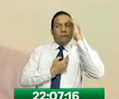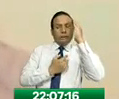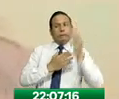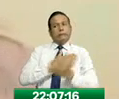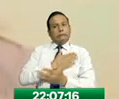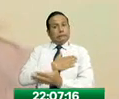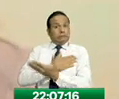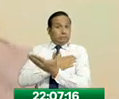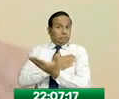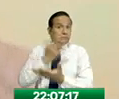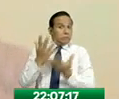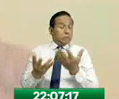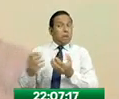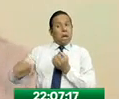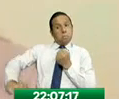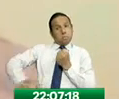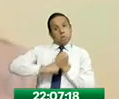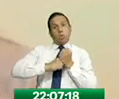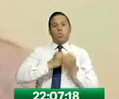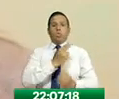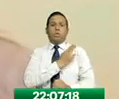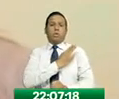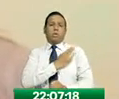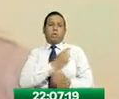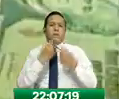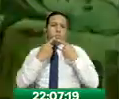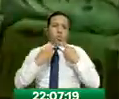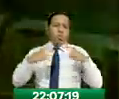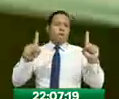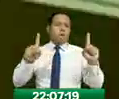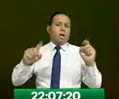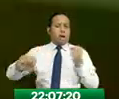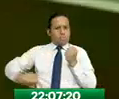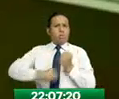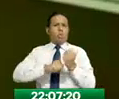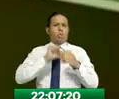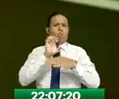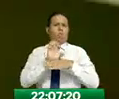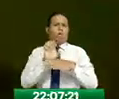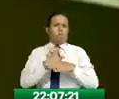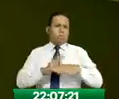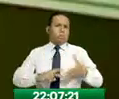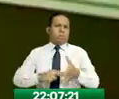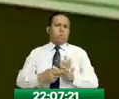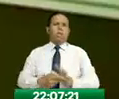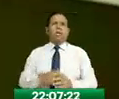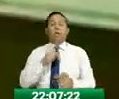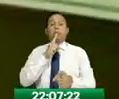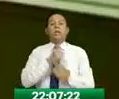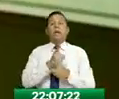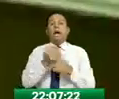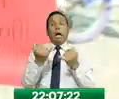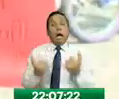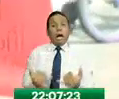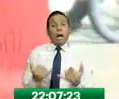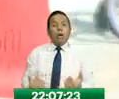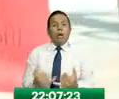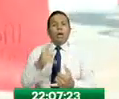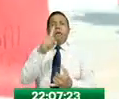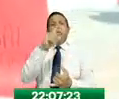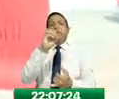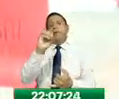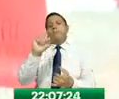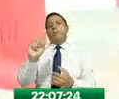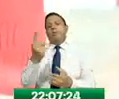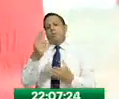favor de la universidad pública, que sea a favor del país. Son alrededor de 100 millones de dólares los que se recortarían a 32 centros